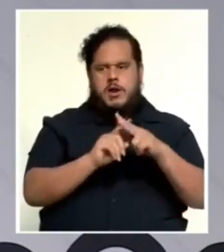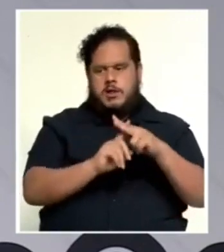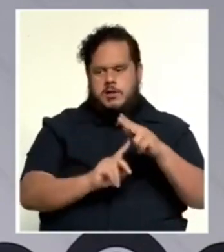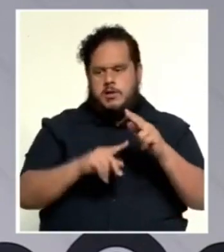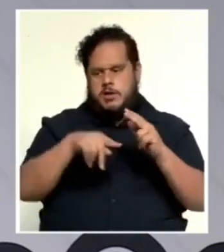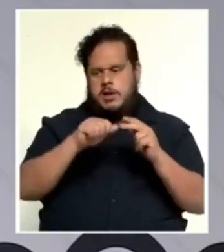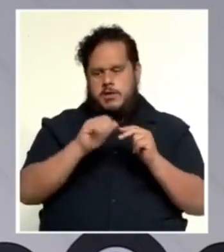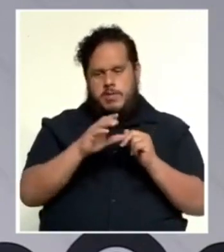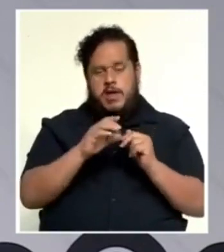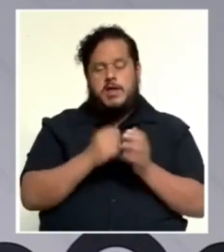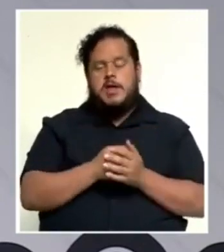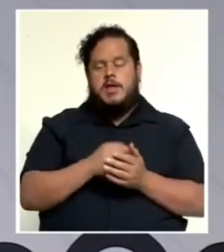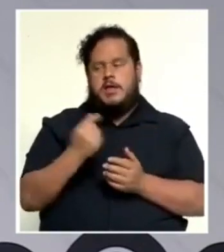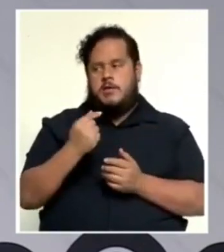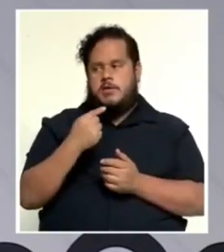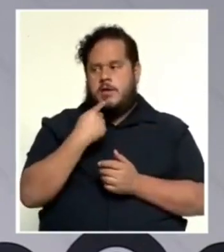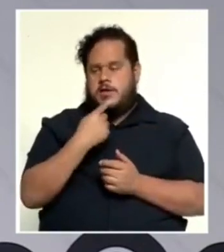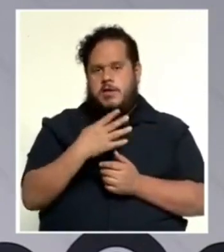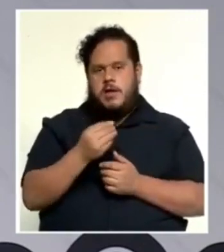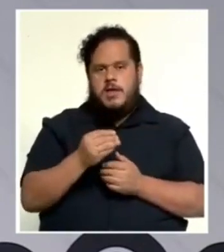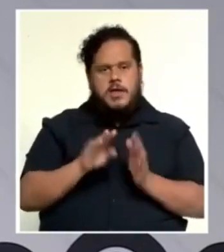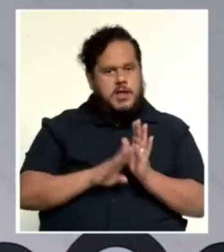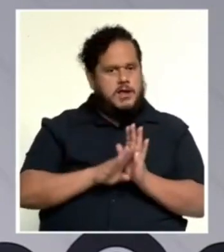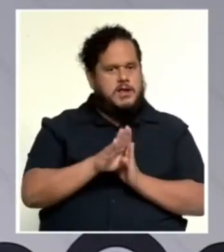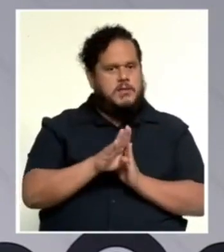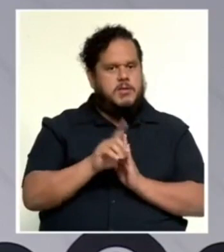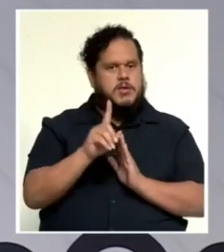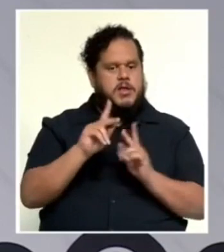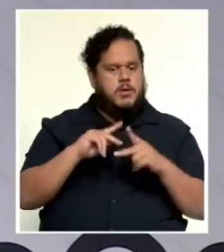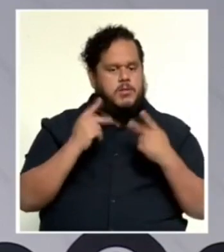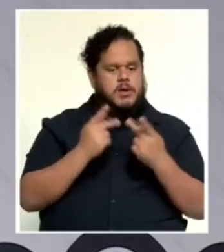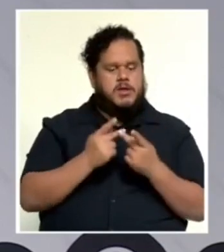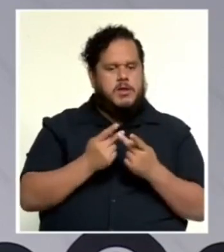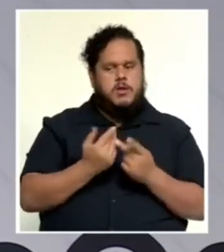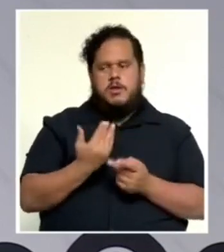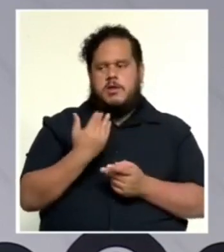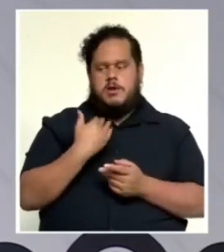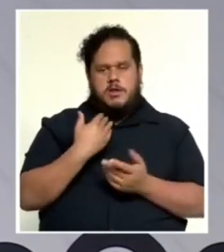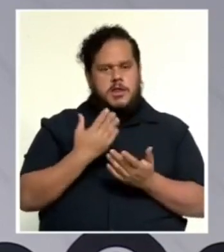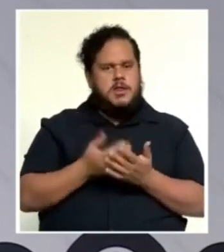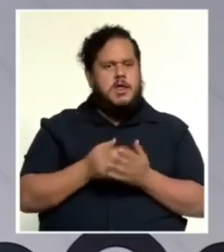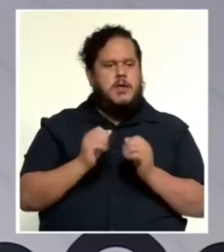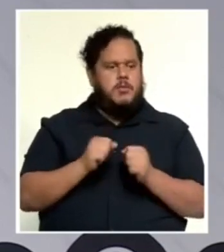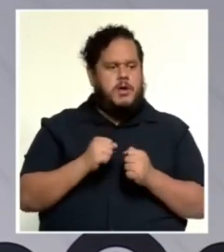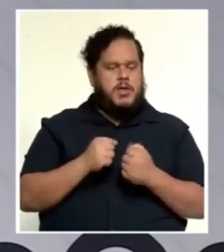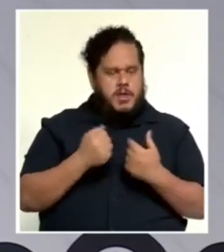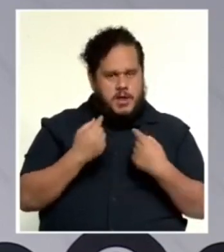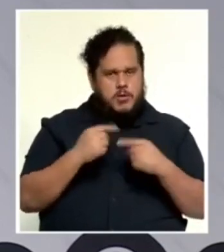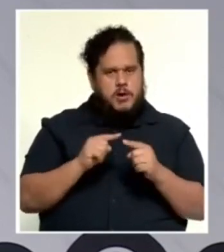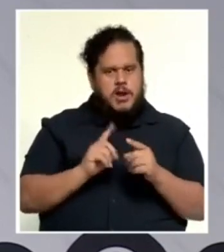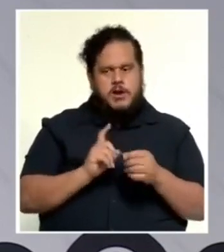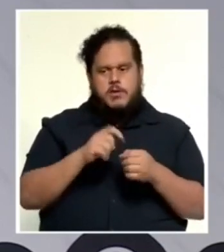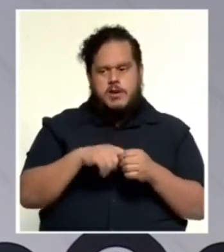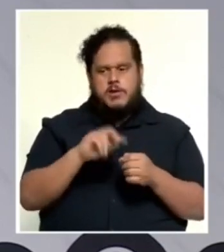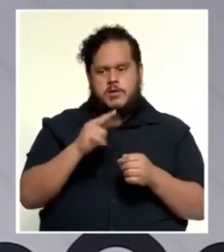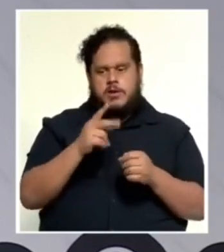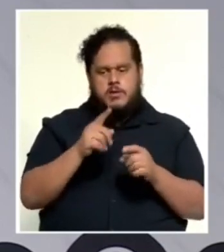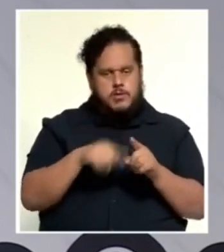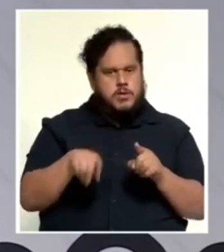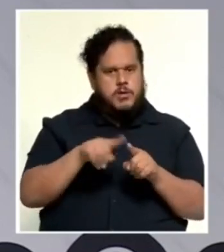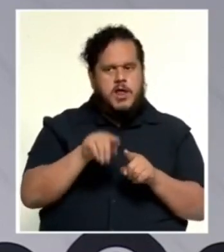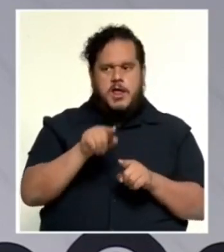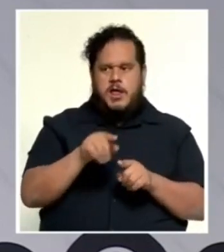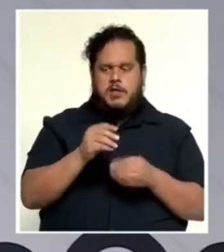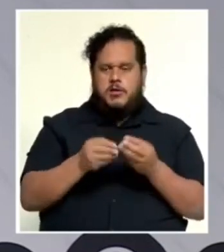que Gustavo señalaba, y también el crecimiento de que un partido de reciente creación pues puede llegar a colarse en una segunda ronda. Eso